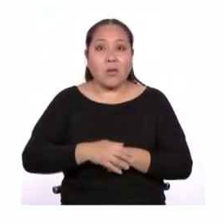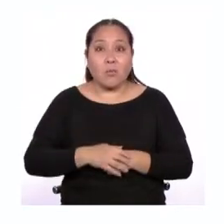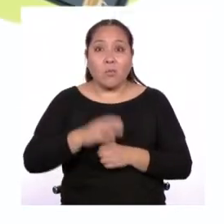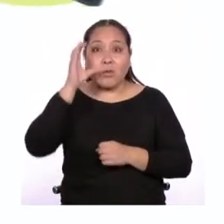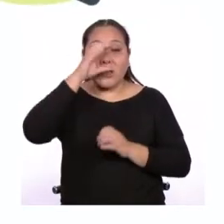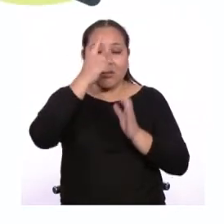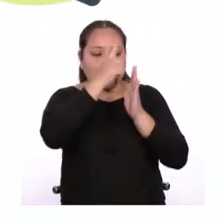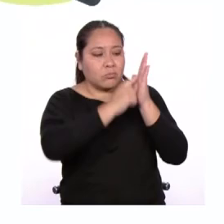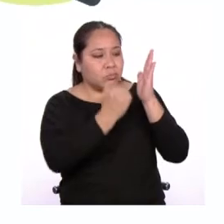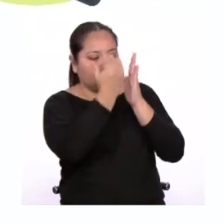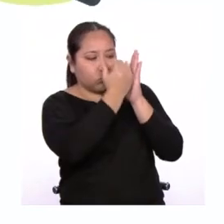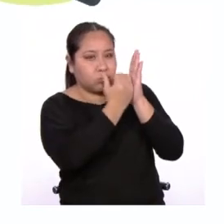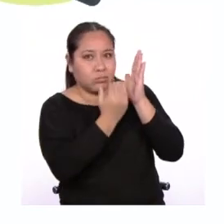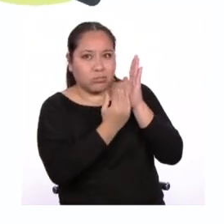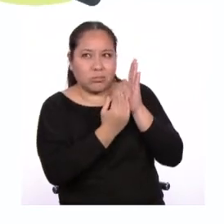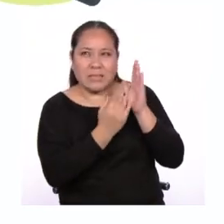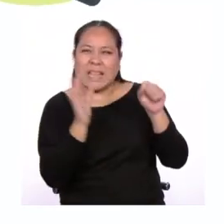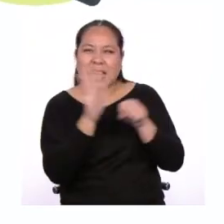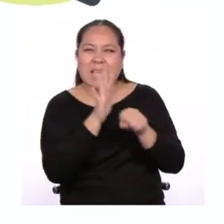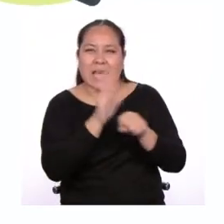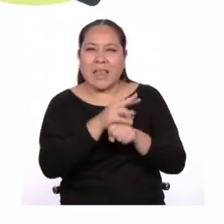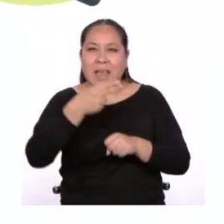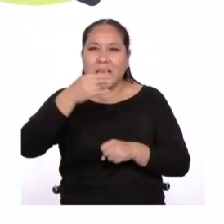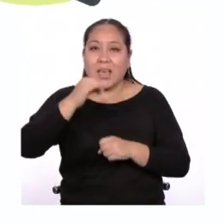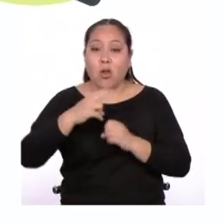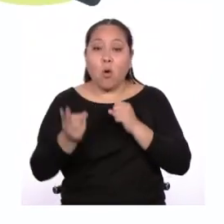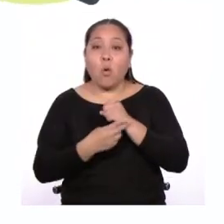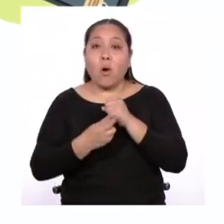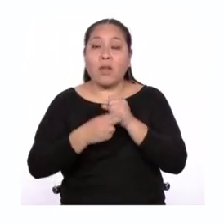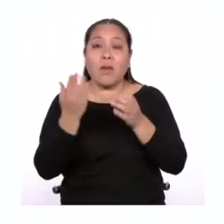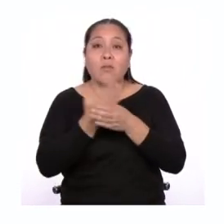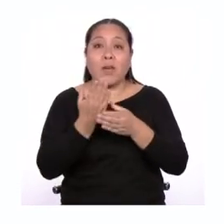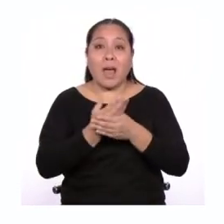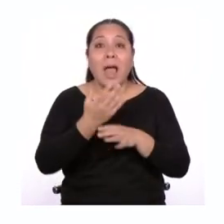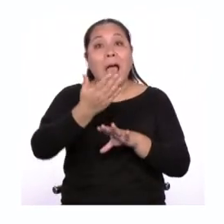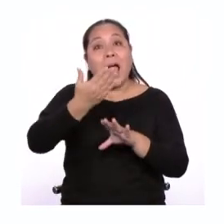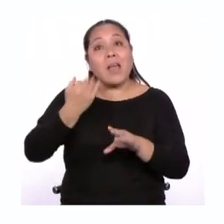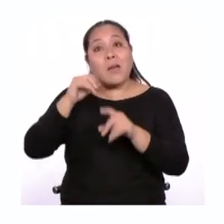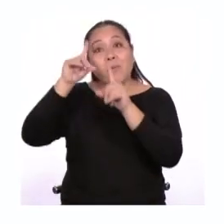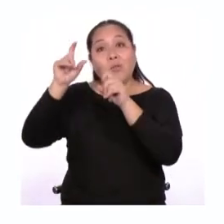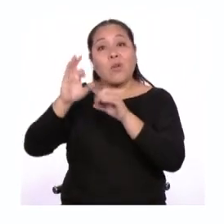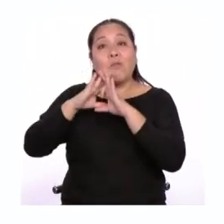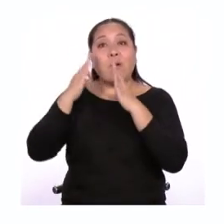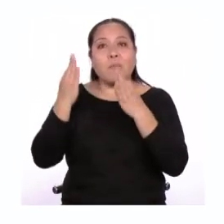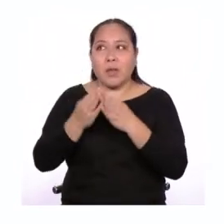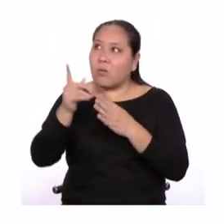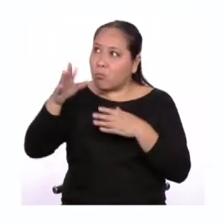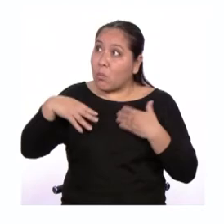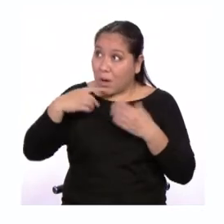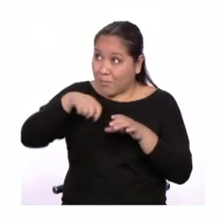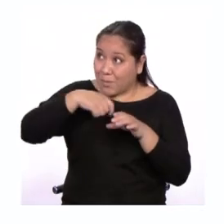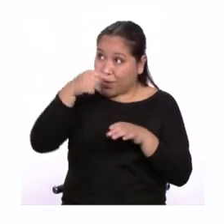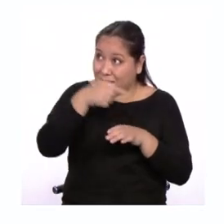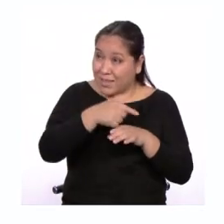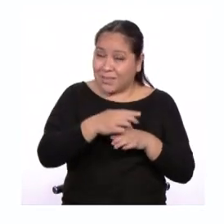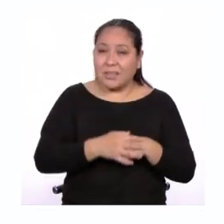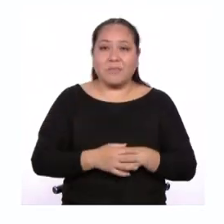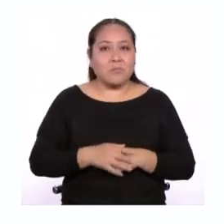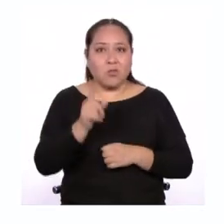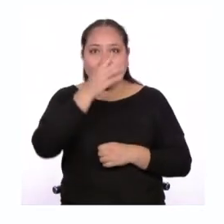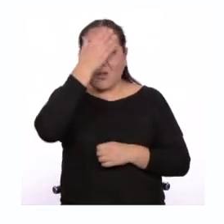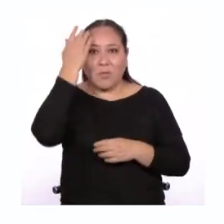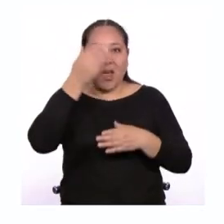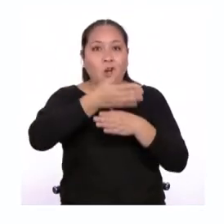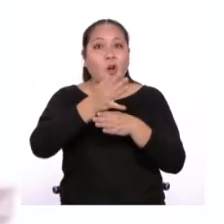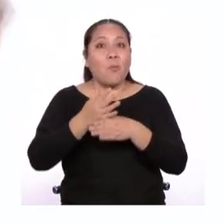hierro en la sangre y la van a guardar en su portafolio. Antes, pregúntenle a sus familiares si podrían prepararla en casa. No se olviden de compartir